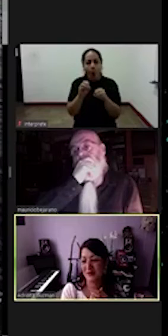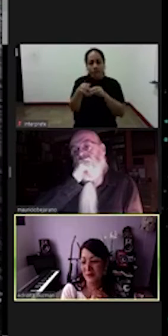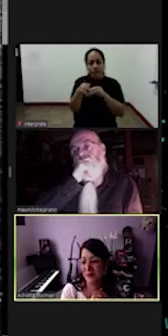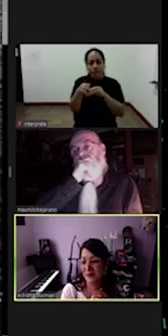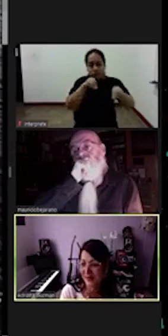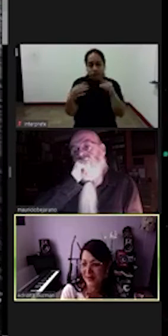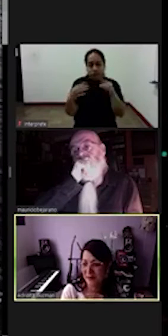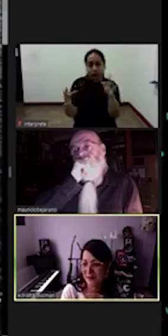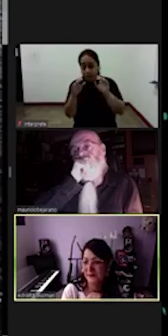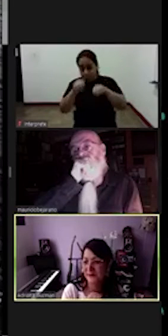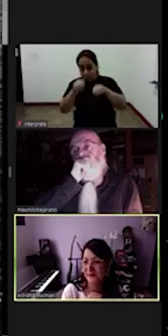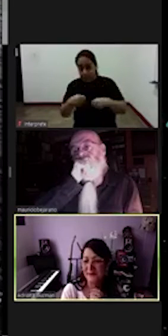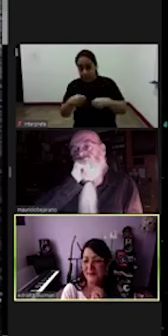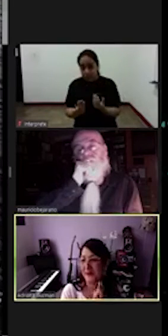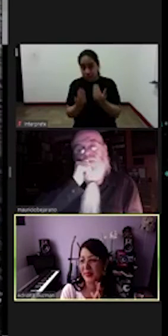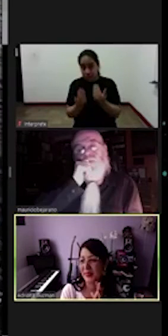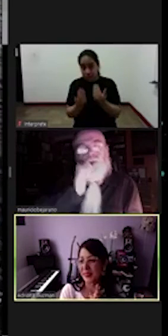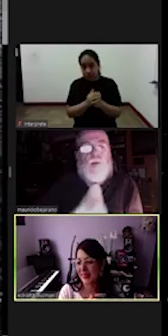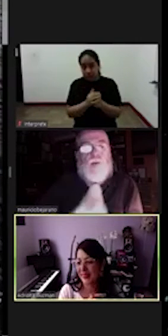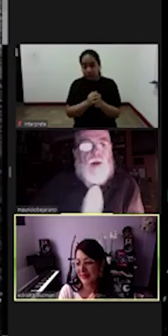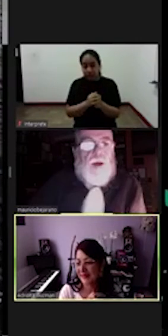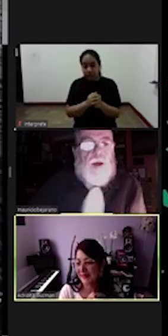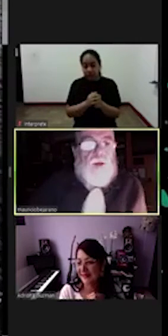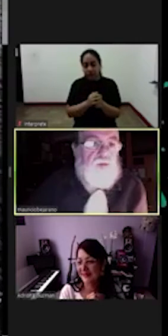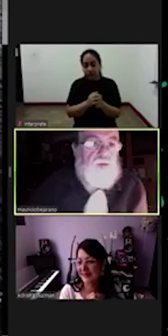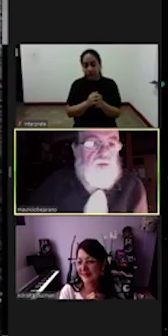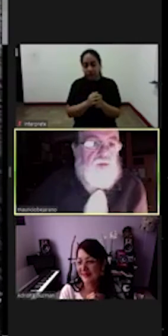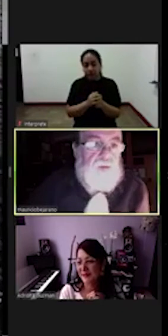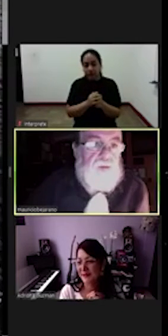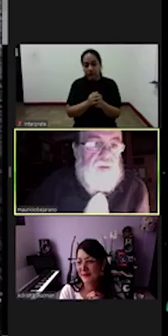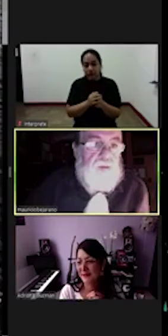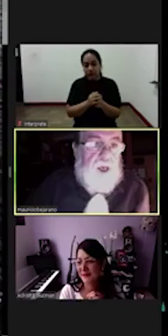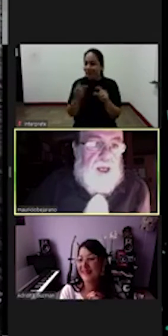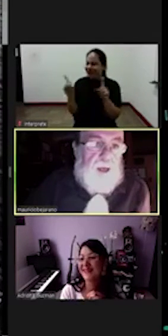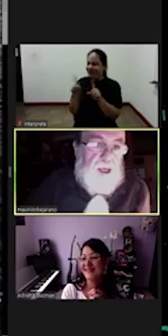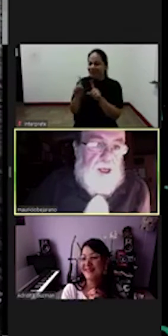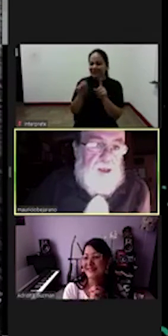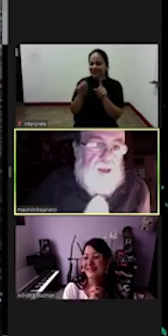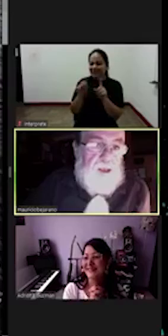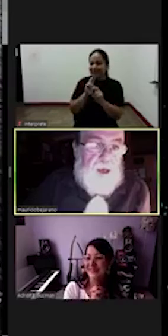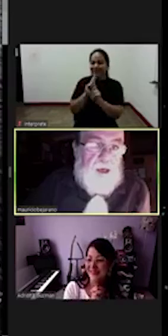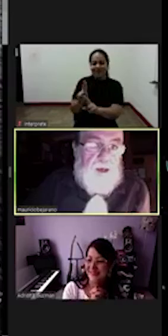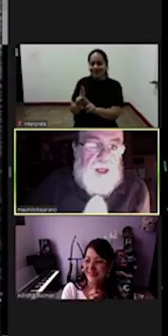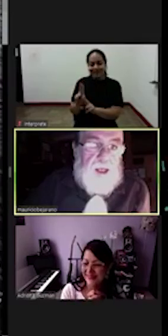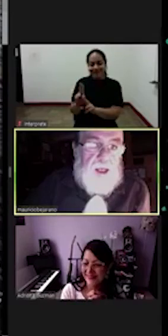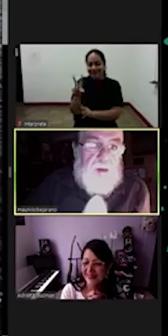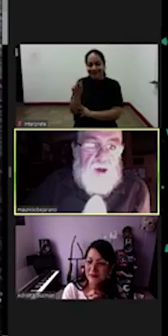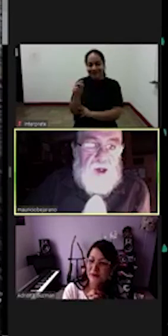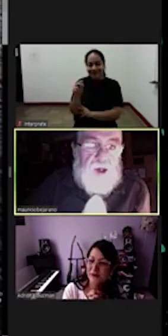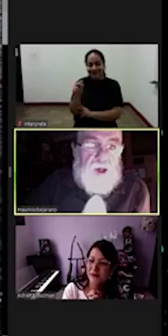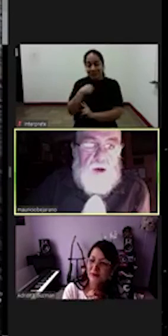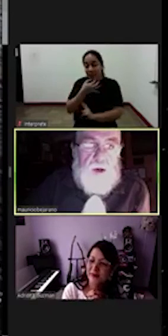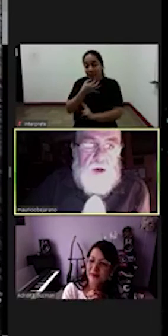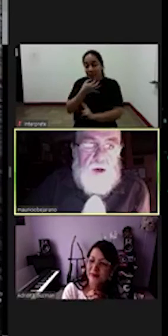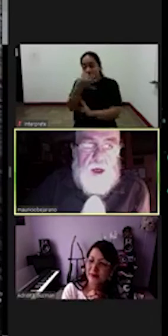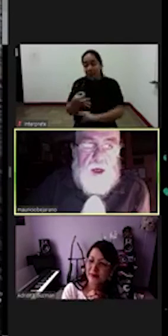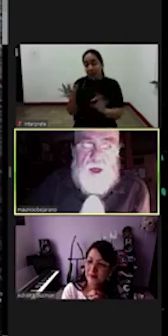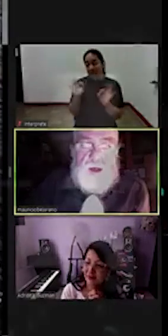pregunta de Jimena. No, directamente no tengo